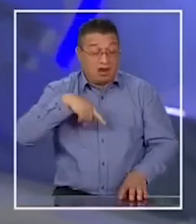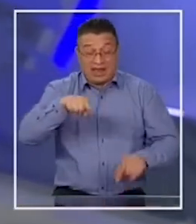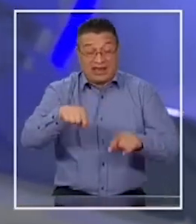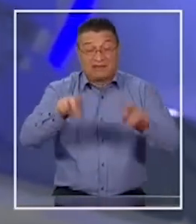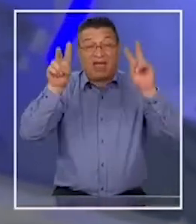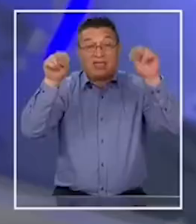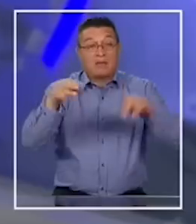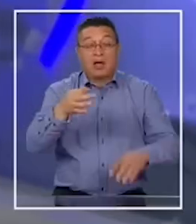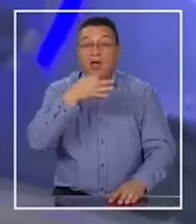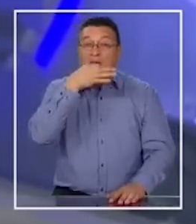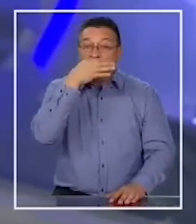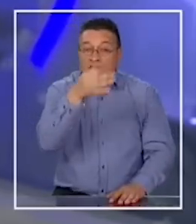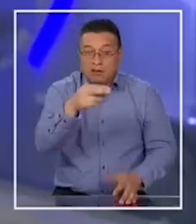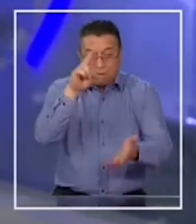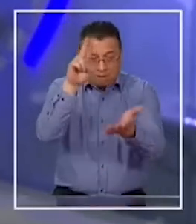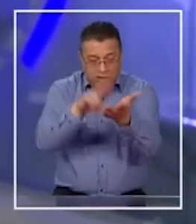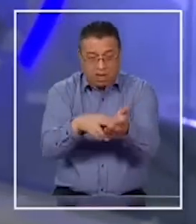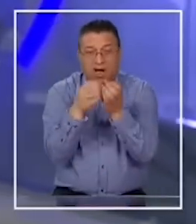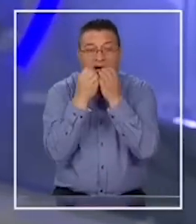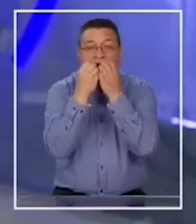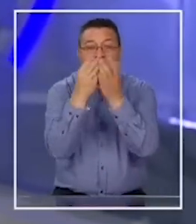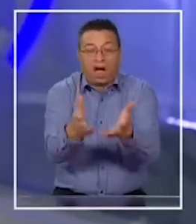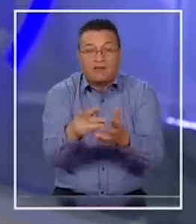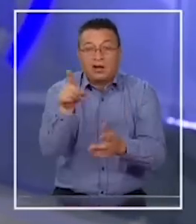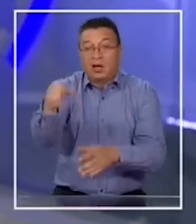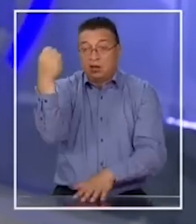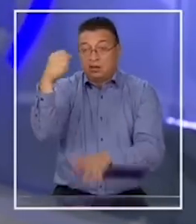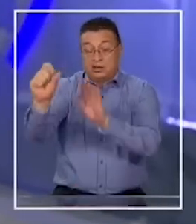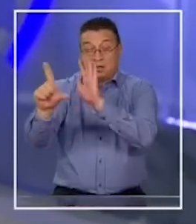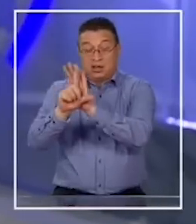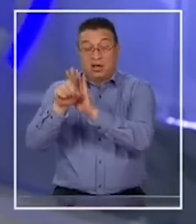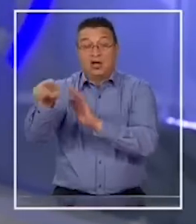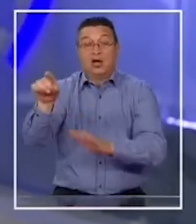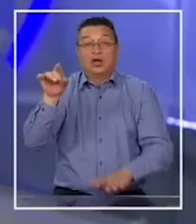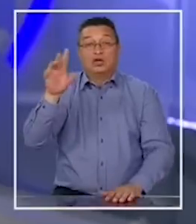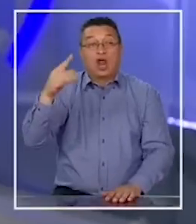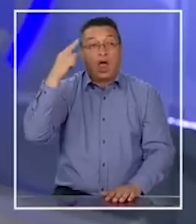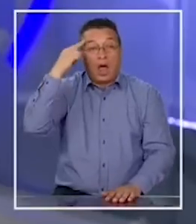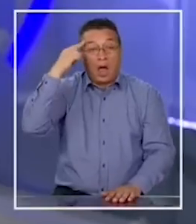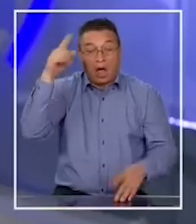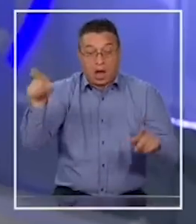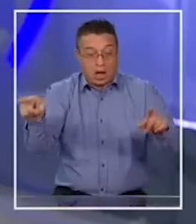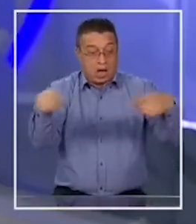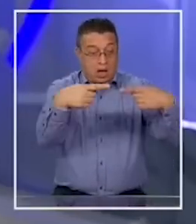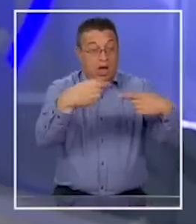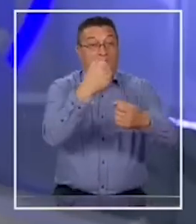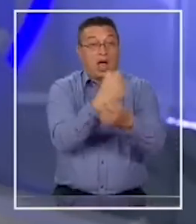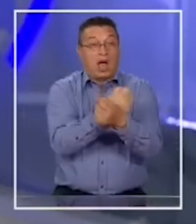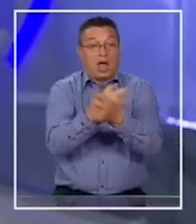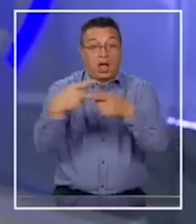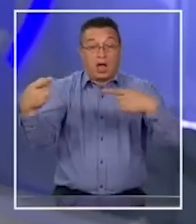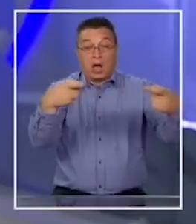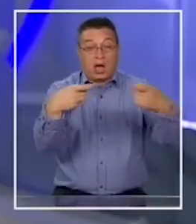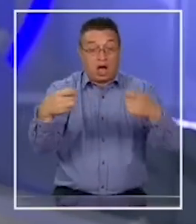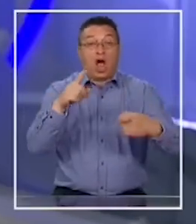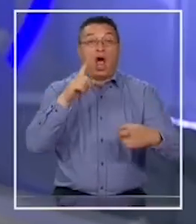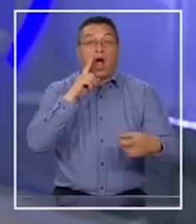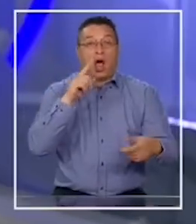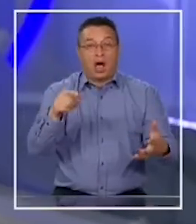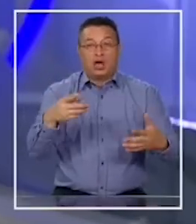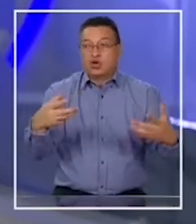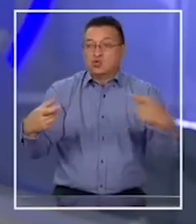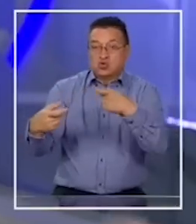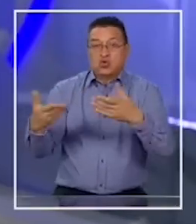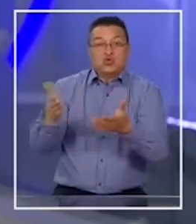digamos las cosas como son aquí los delincuentes solo van a entender cuando enfrentan a la policía cuando entienda que hay un elemento letal de por medio